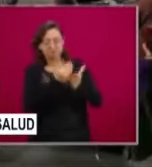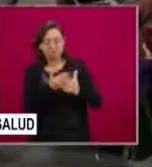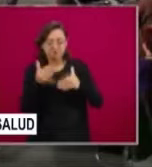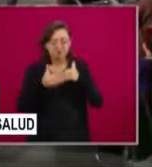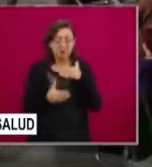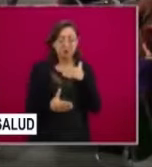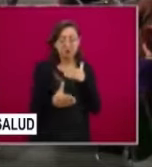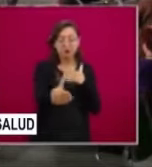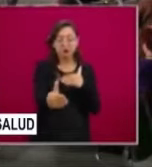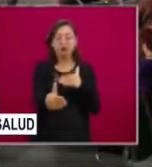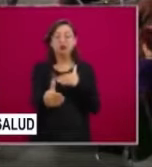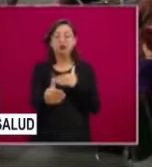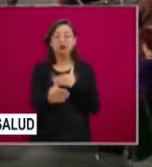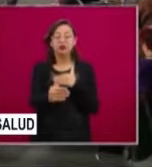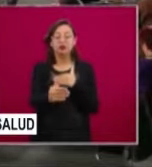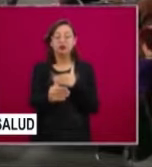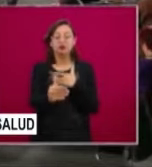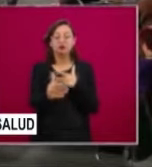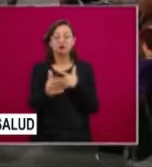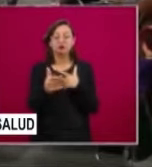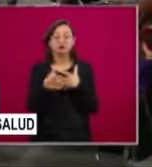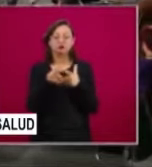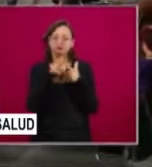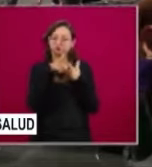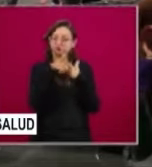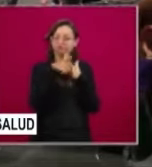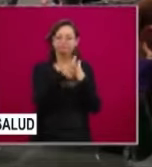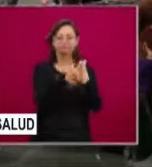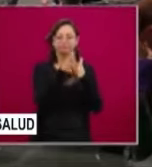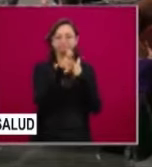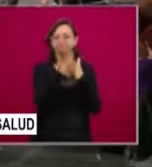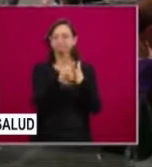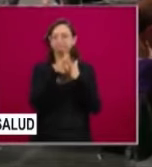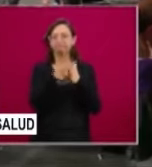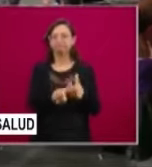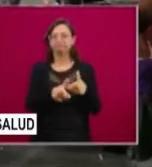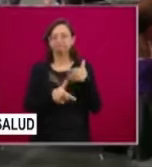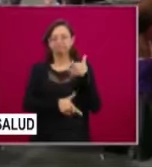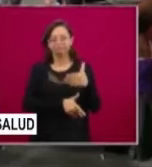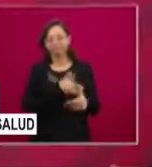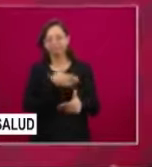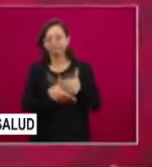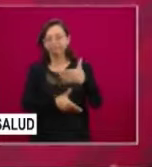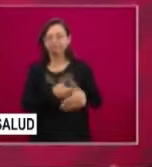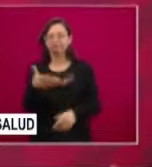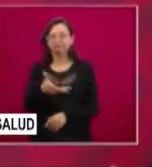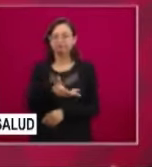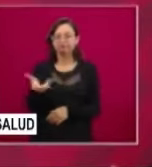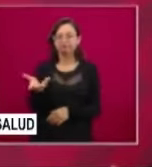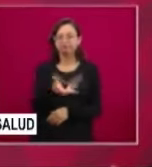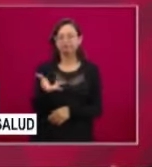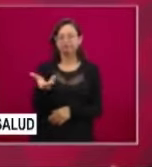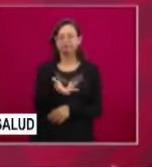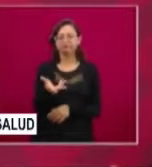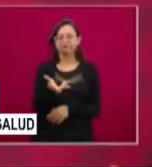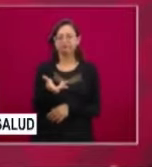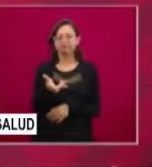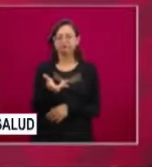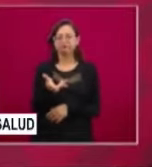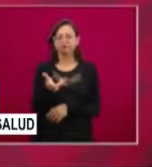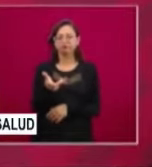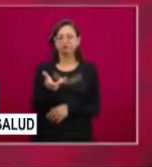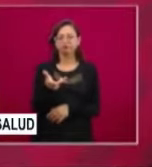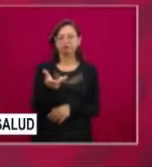para enfatizar que las medidas de seguridad sanitaria que se resumen con el edad en casa